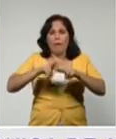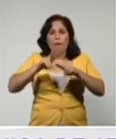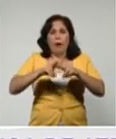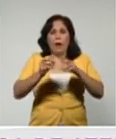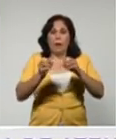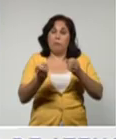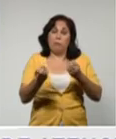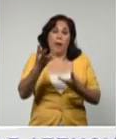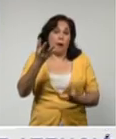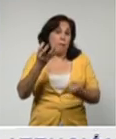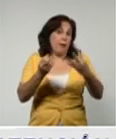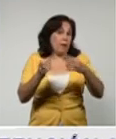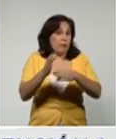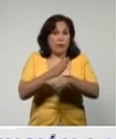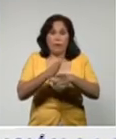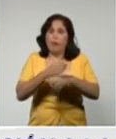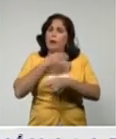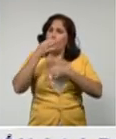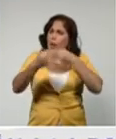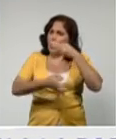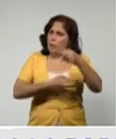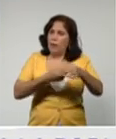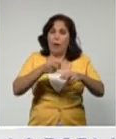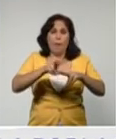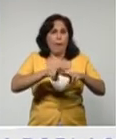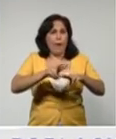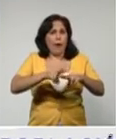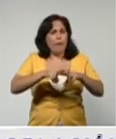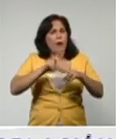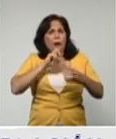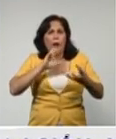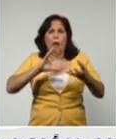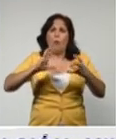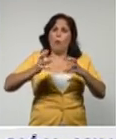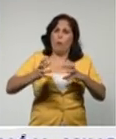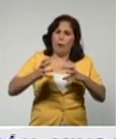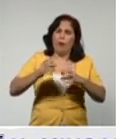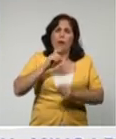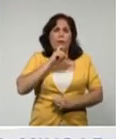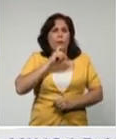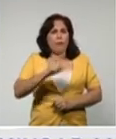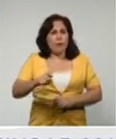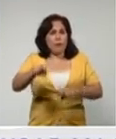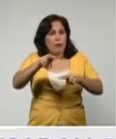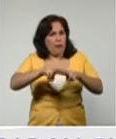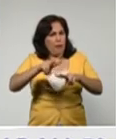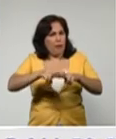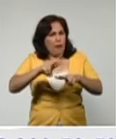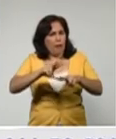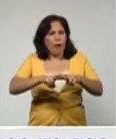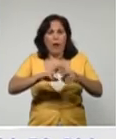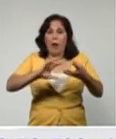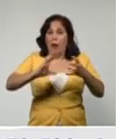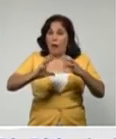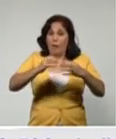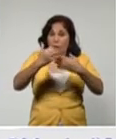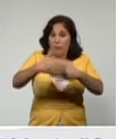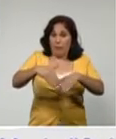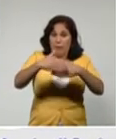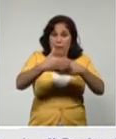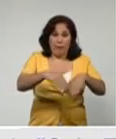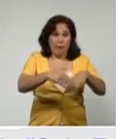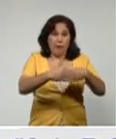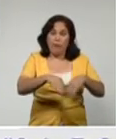número de casos, y siempre lo explicamos, la complejidad de La Habana, la estructura que tiene La Habana